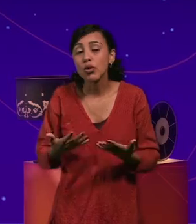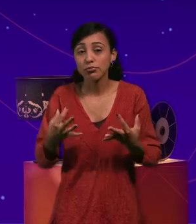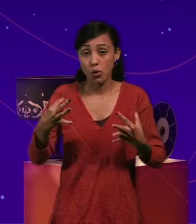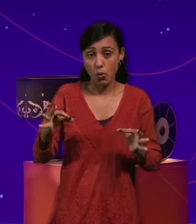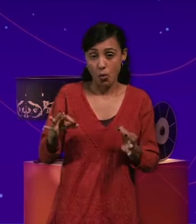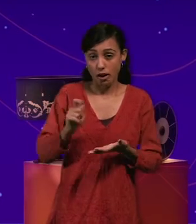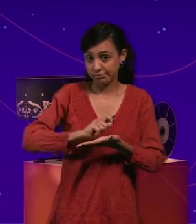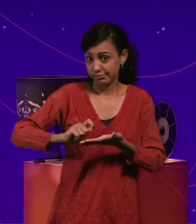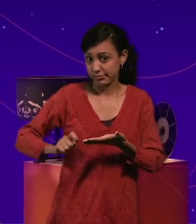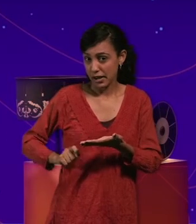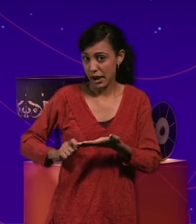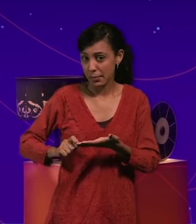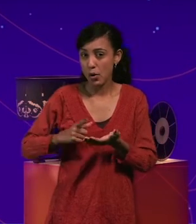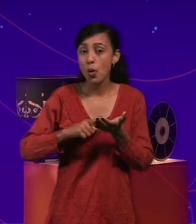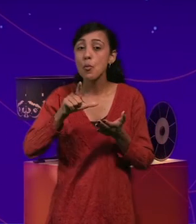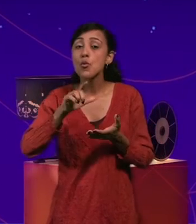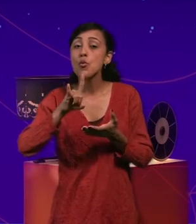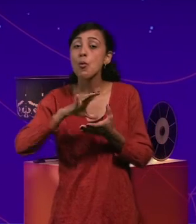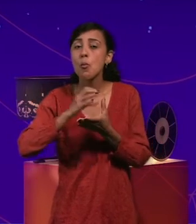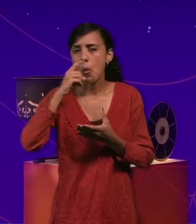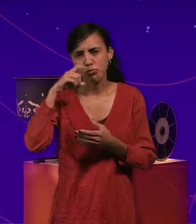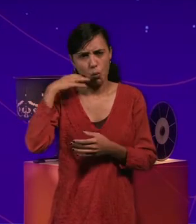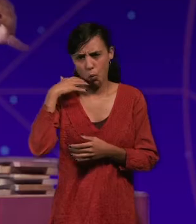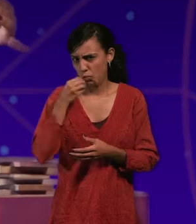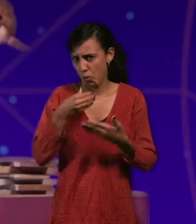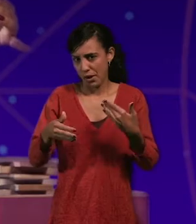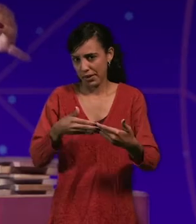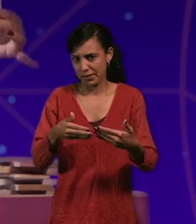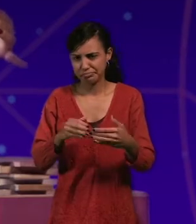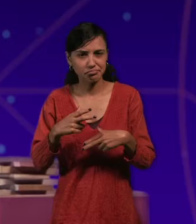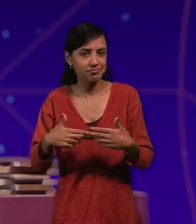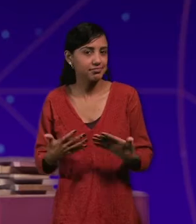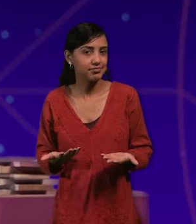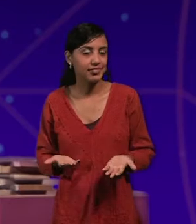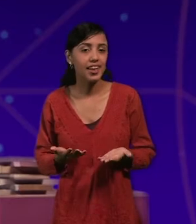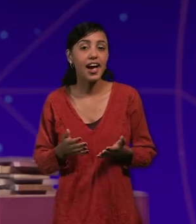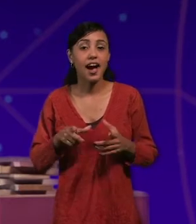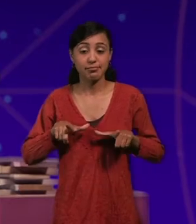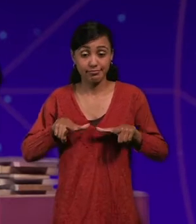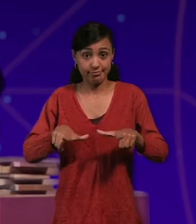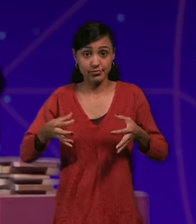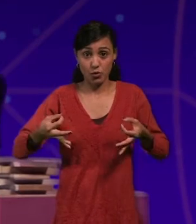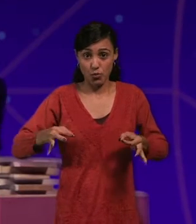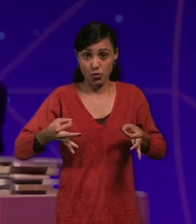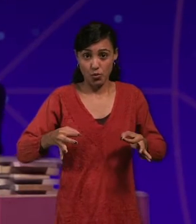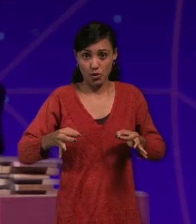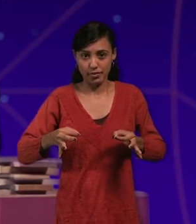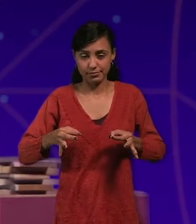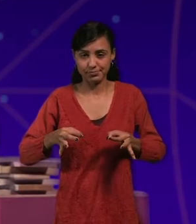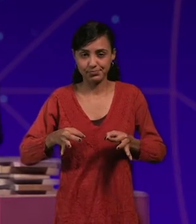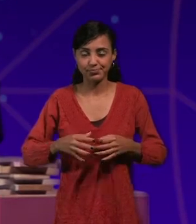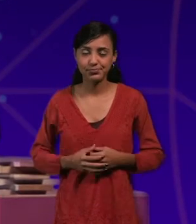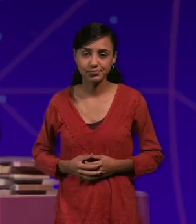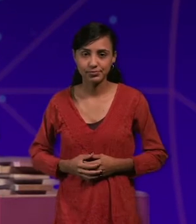un lápiz y un plumón o marcador de cualquier color. ¿Cómo vamos a hacer? Vamos a preparar nuestra hoja para el folioscopio.